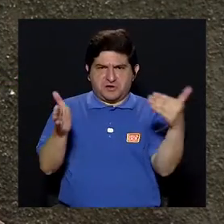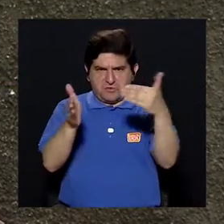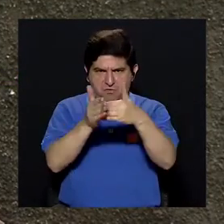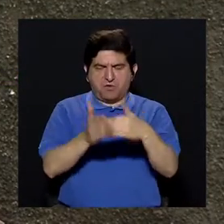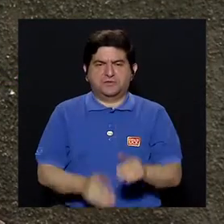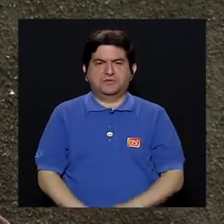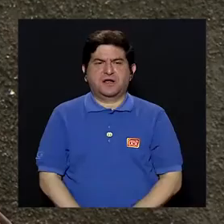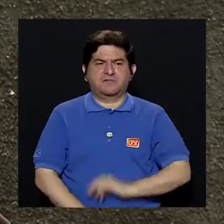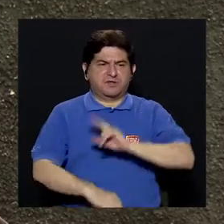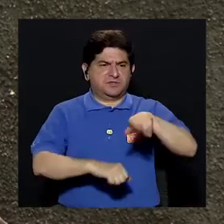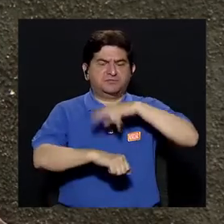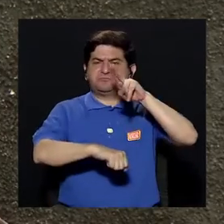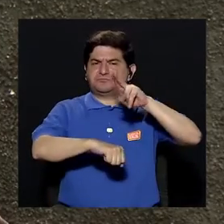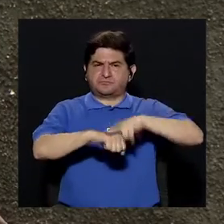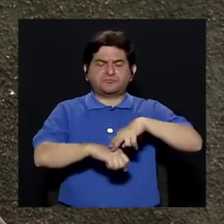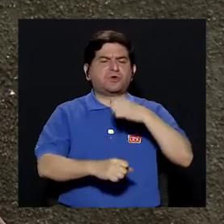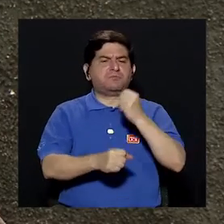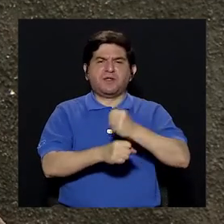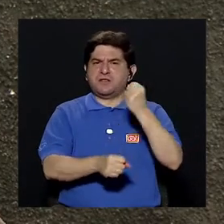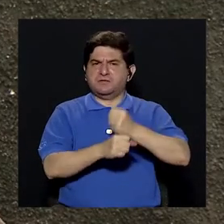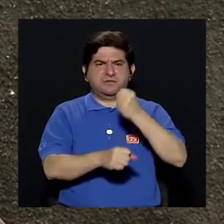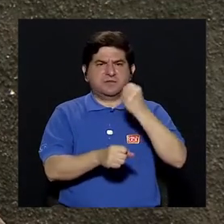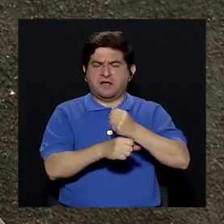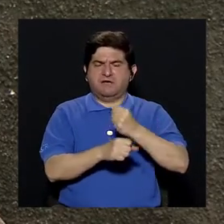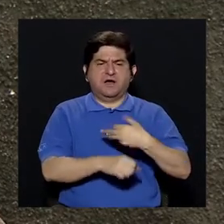reincorporarse, digamos, con normalidad a sus